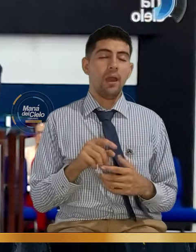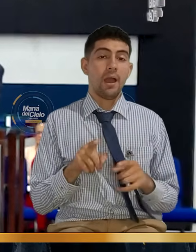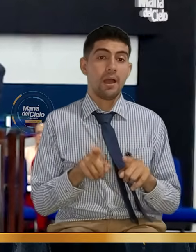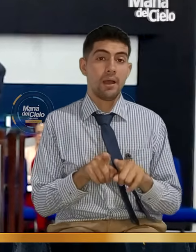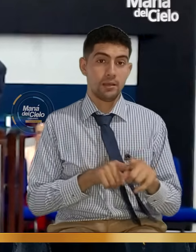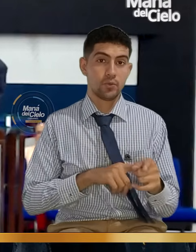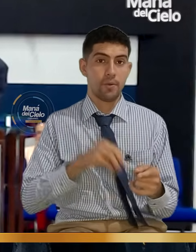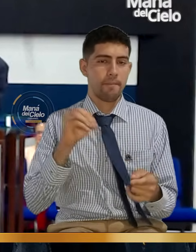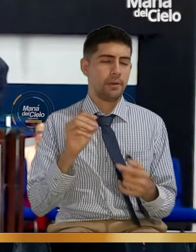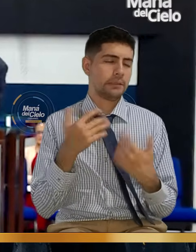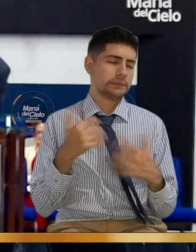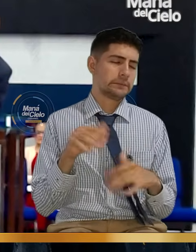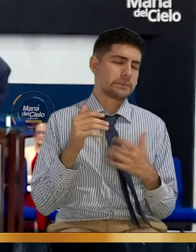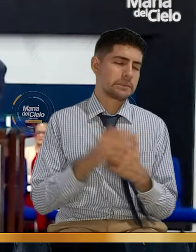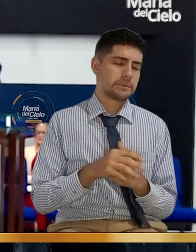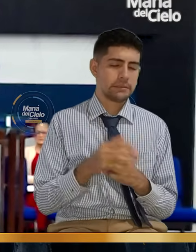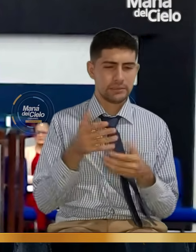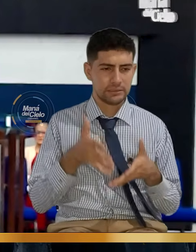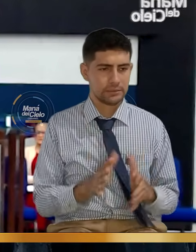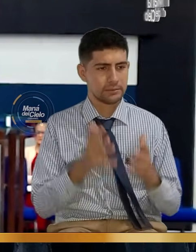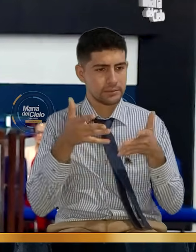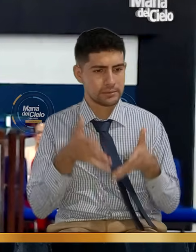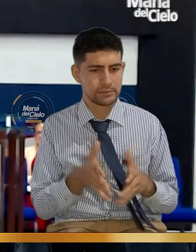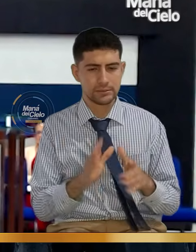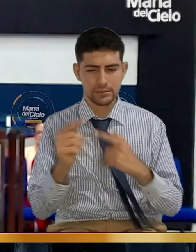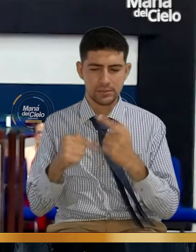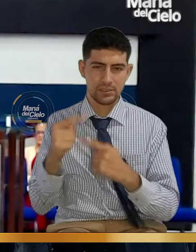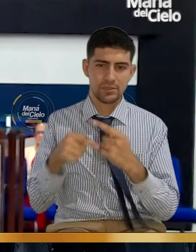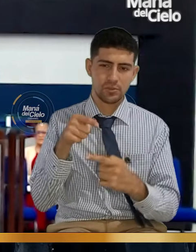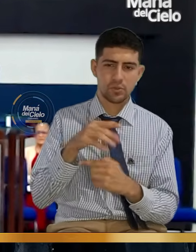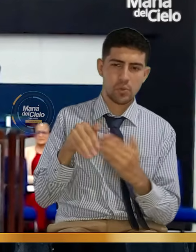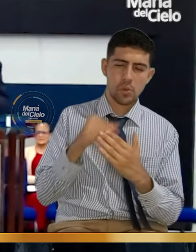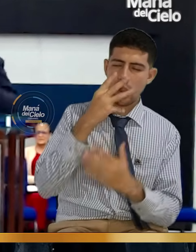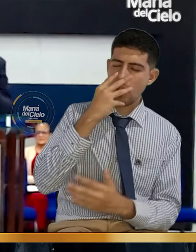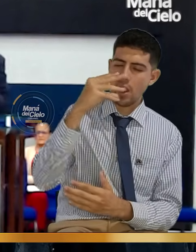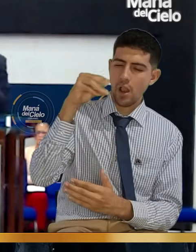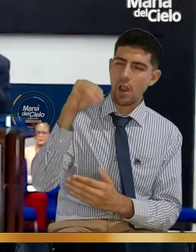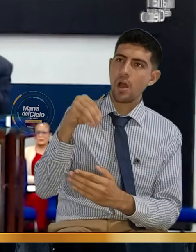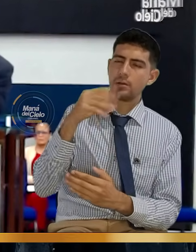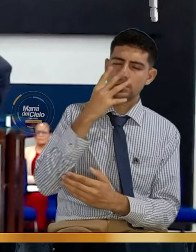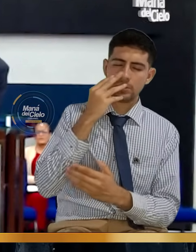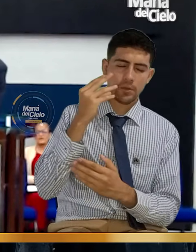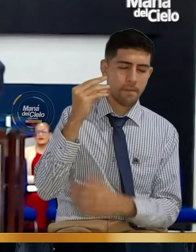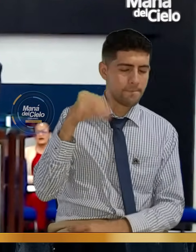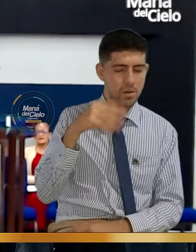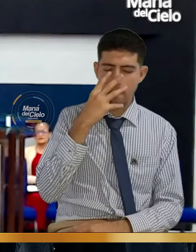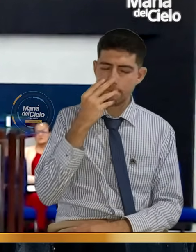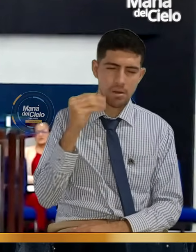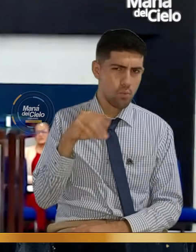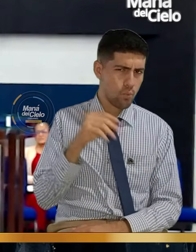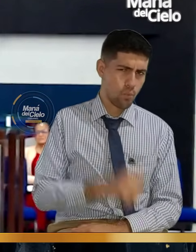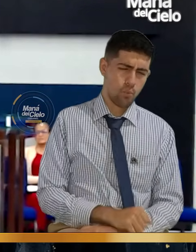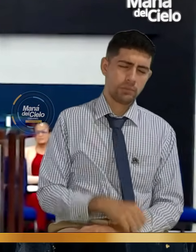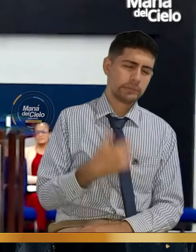justicia. Ninguno de nosotros tenía méritos para la salvación ni para estar aquí. Ninguno. Solo que nos